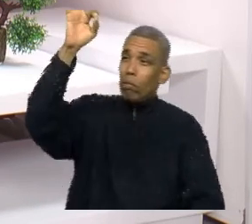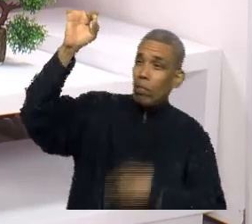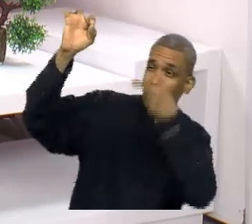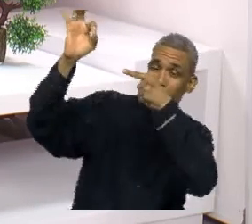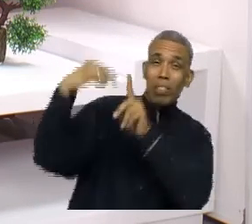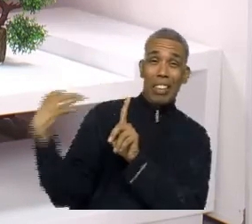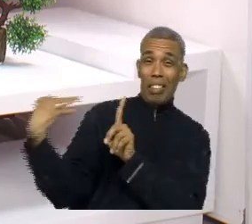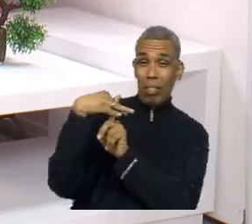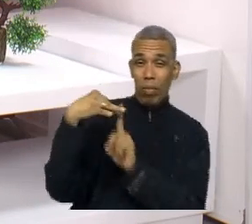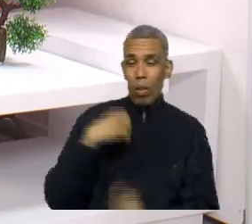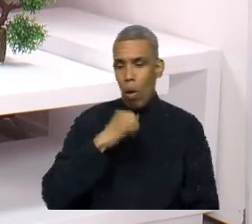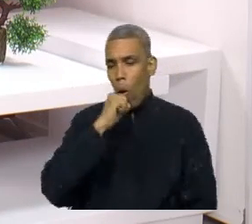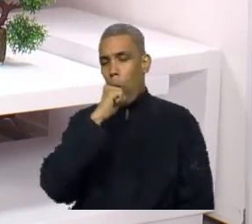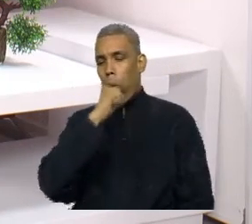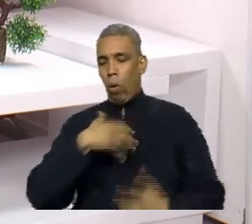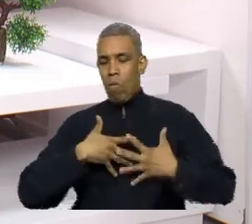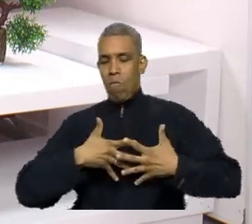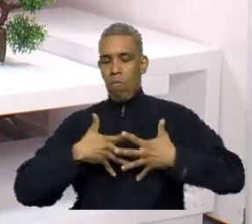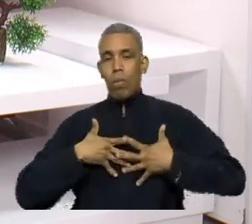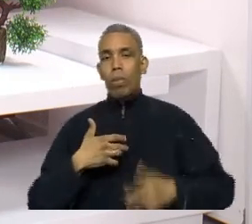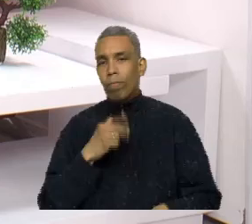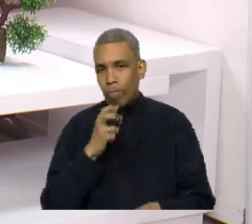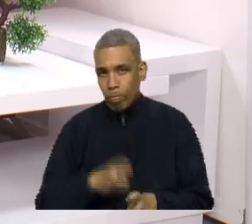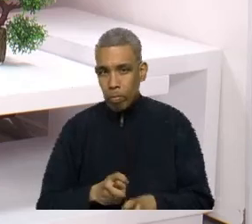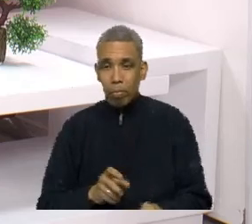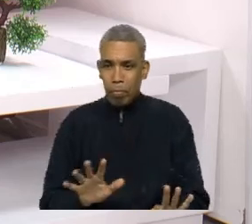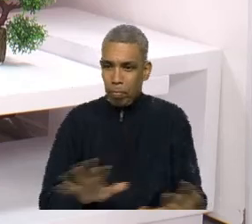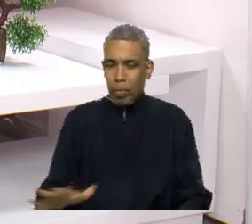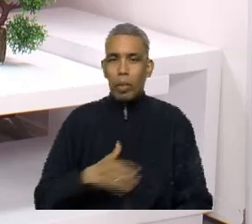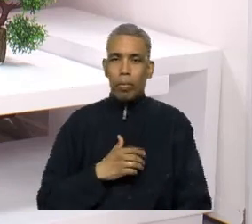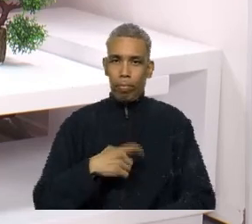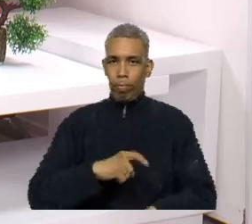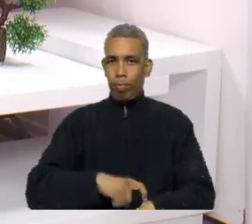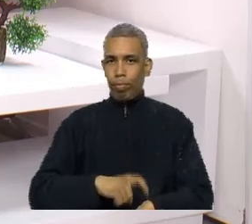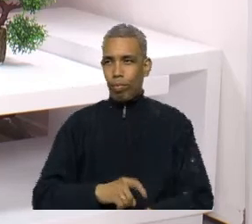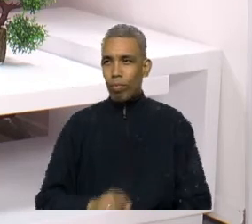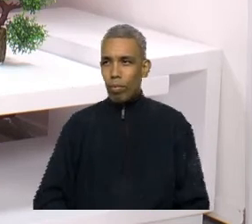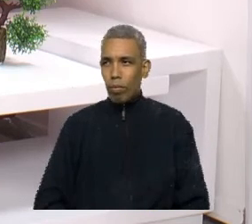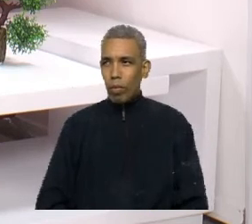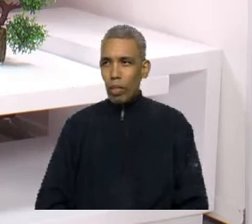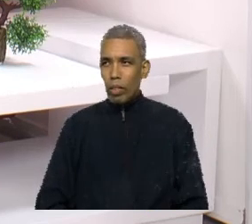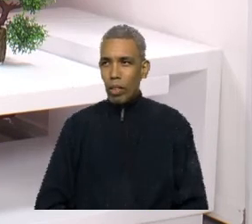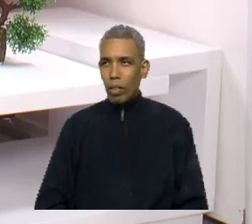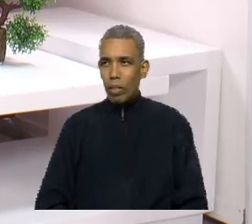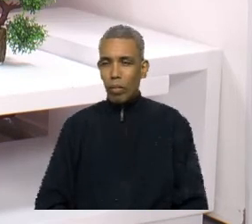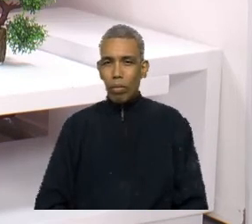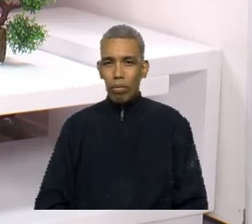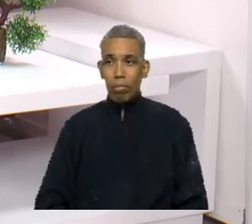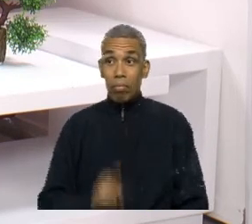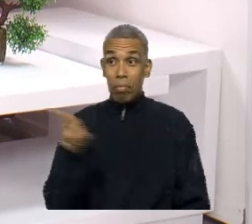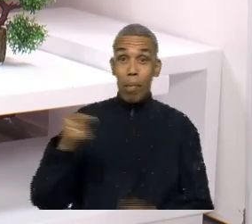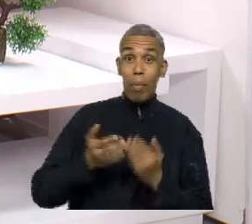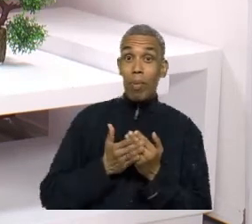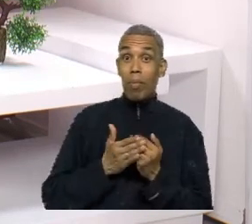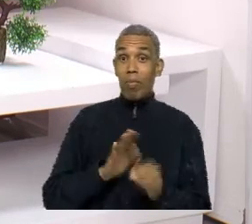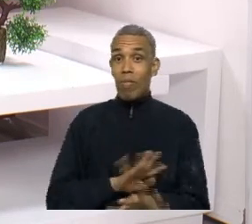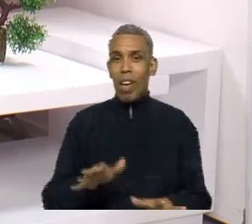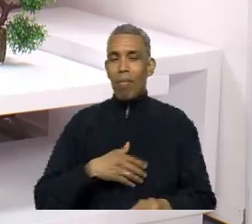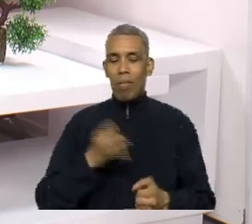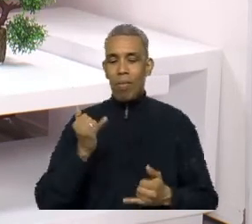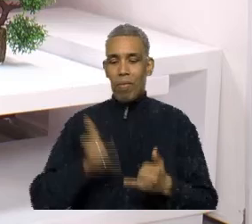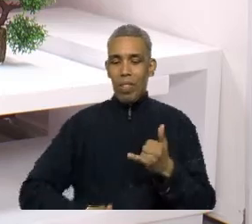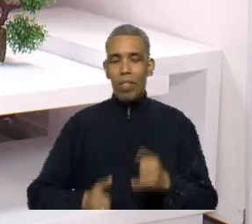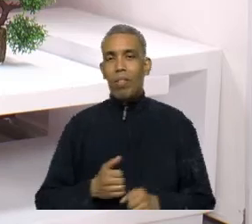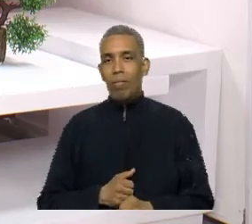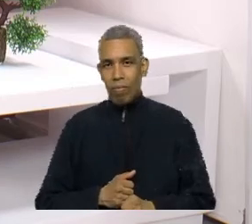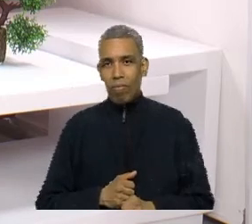Hay, doctor, algunos casos, ¿no? Ya se nos acabó el tiempo y ahí nos pusieron incluso hoy una alarmita para decirnos, bueno, chao, chao. Entonces, chao, chao. Vamos a